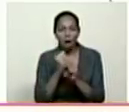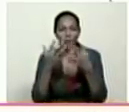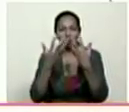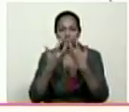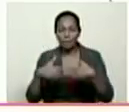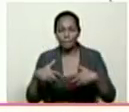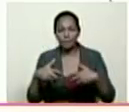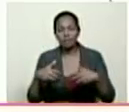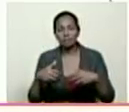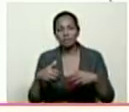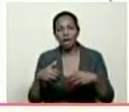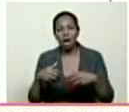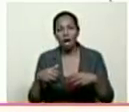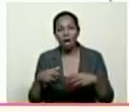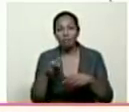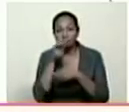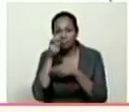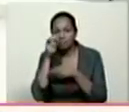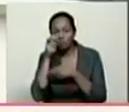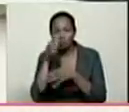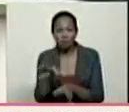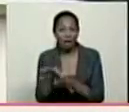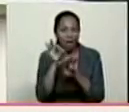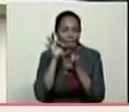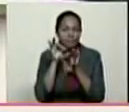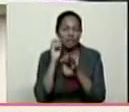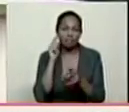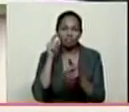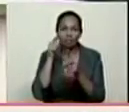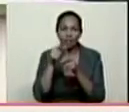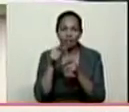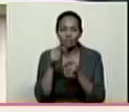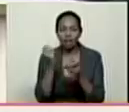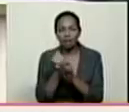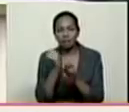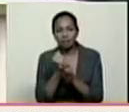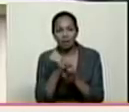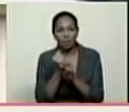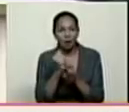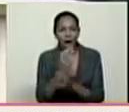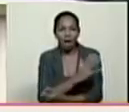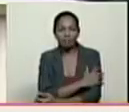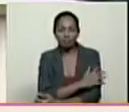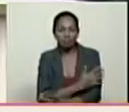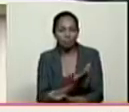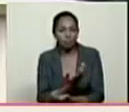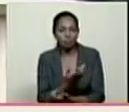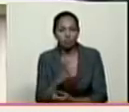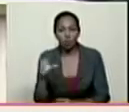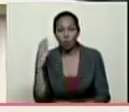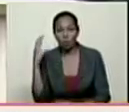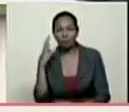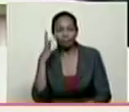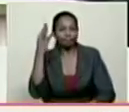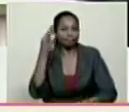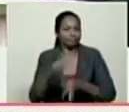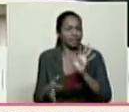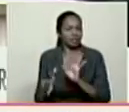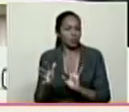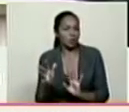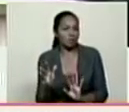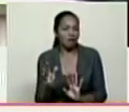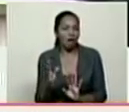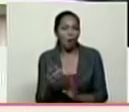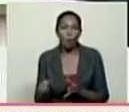de ciberseguridad que tiene conexión directa con factores de la derecha colombiana. ¡Qué casualidad! Otra